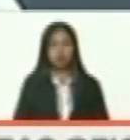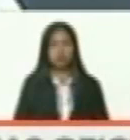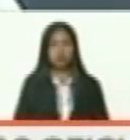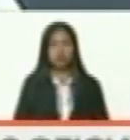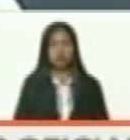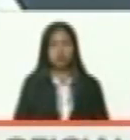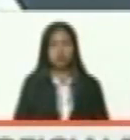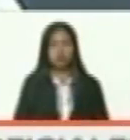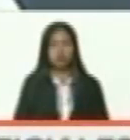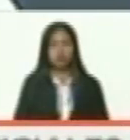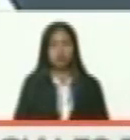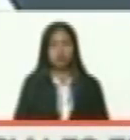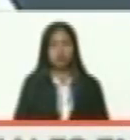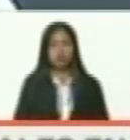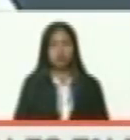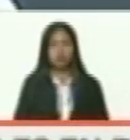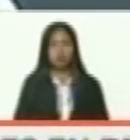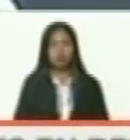tiene